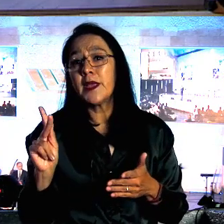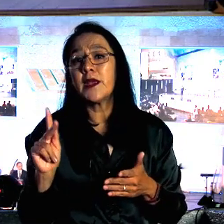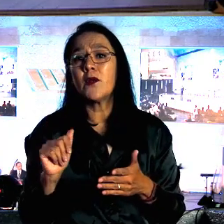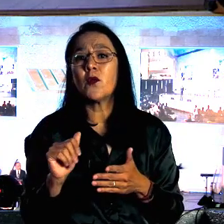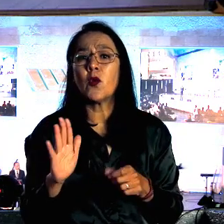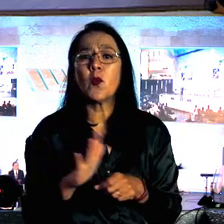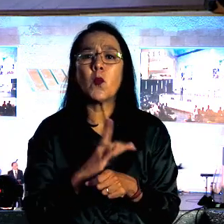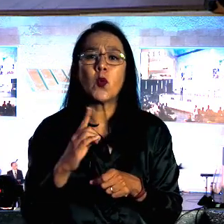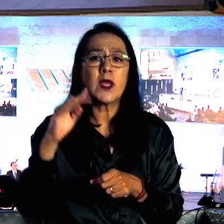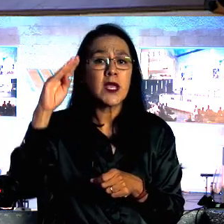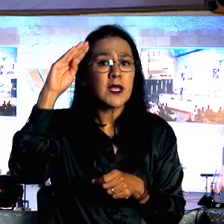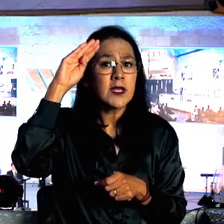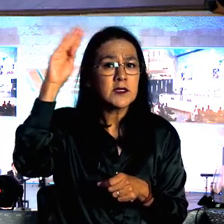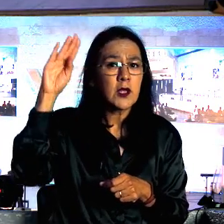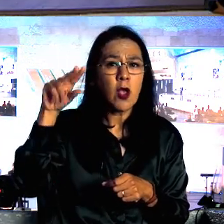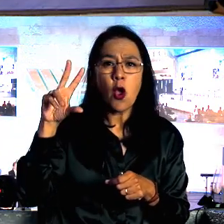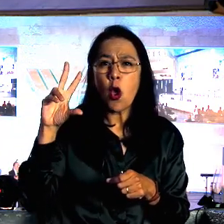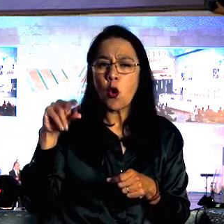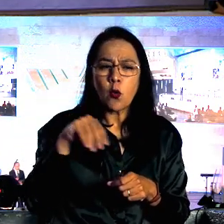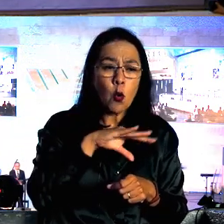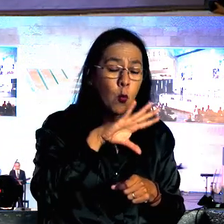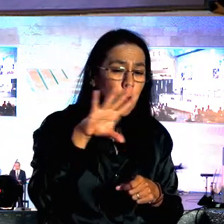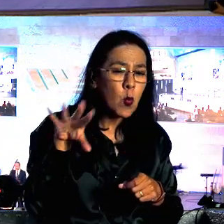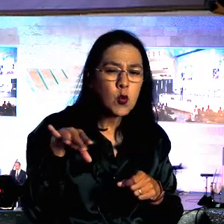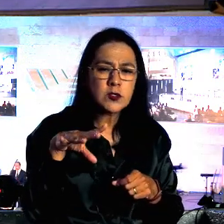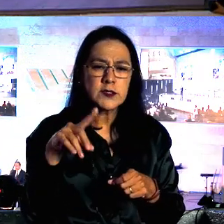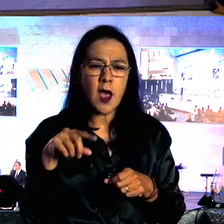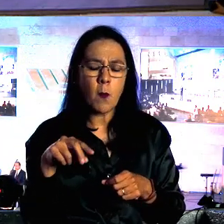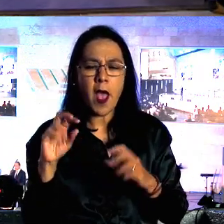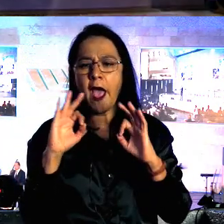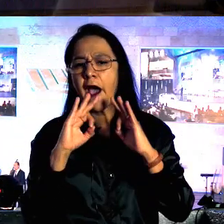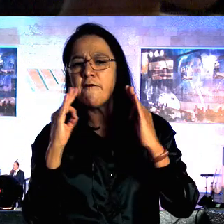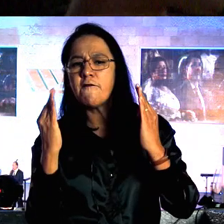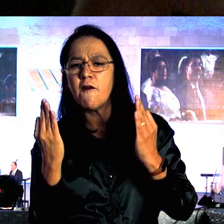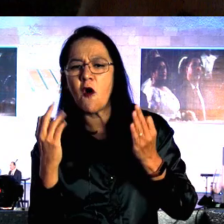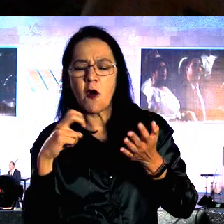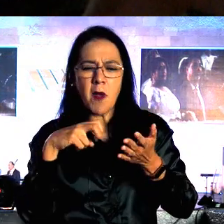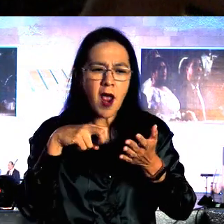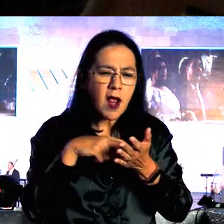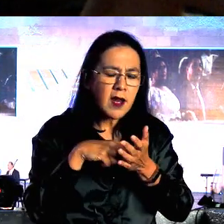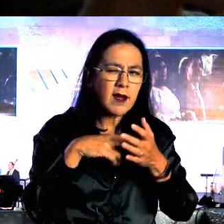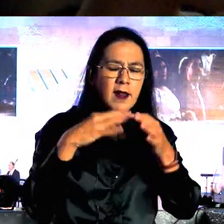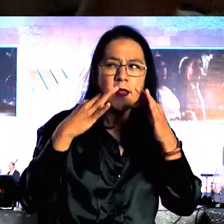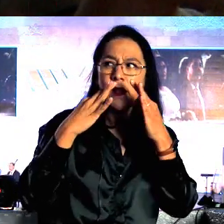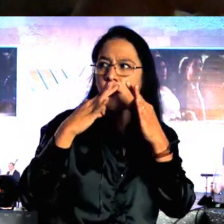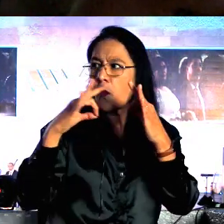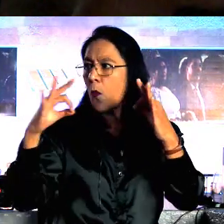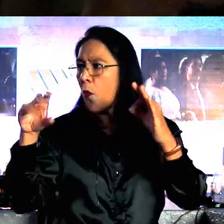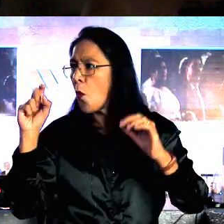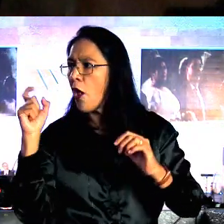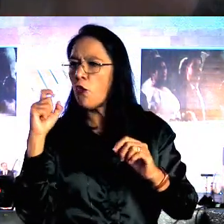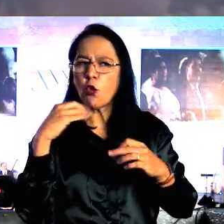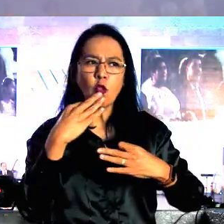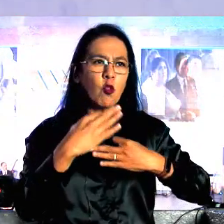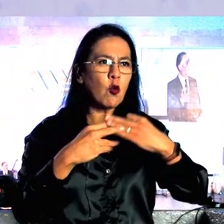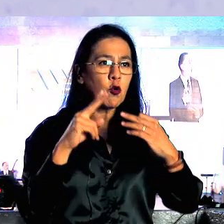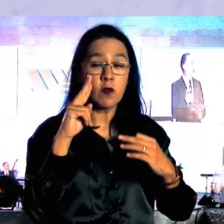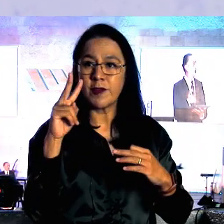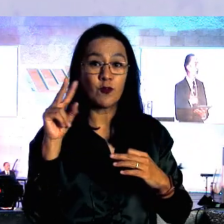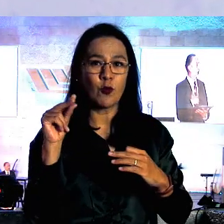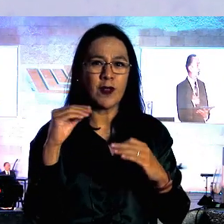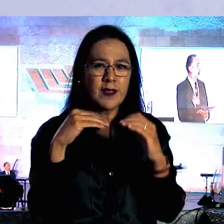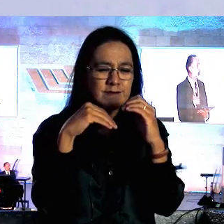porque el Señor dice que Él no busca las posiciones que hacemos en lo público, sino en lo privado,